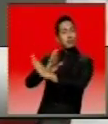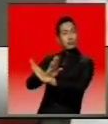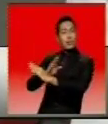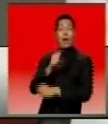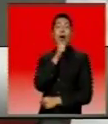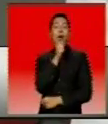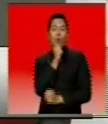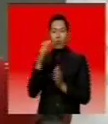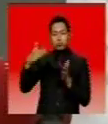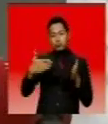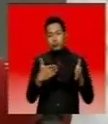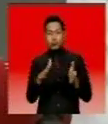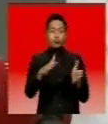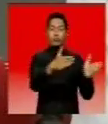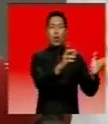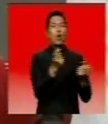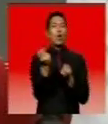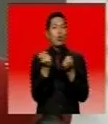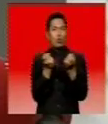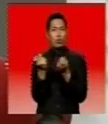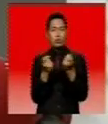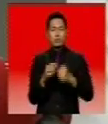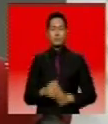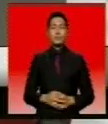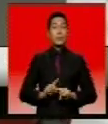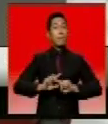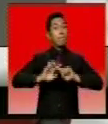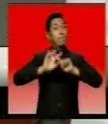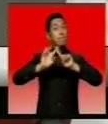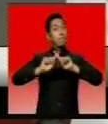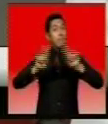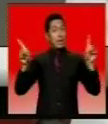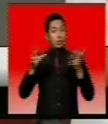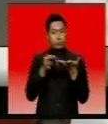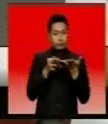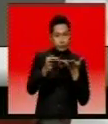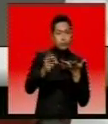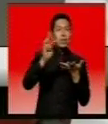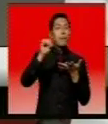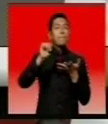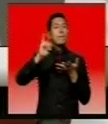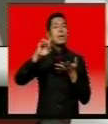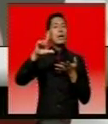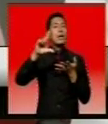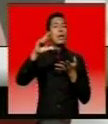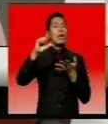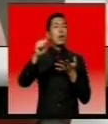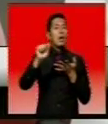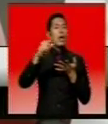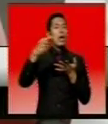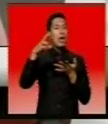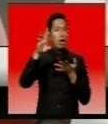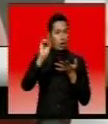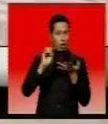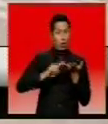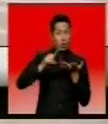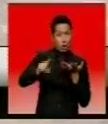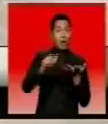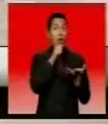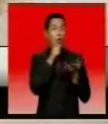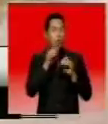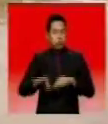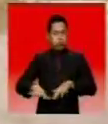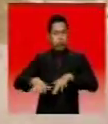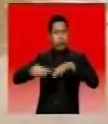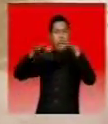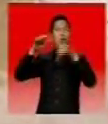caso de Milagro hay que aclarar, ahí tenemos un tema que tiene que ver netamente con factores de la naturaleza.